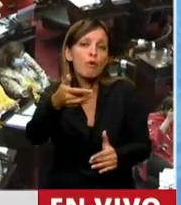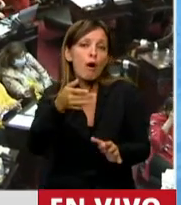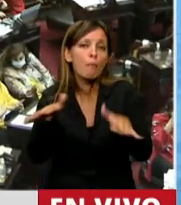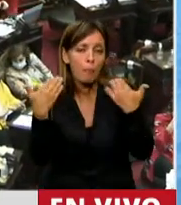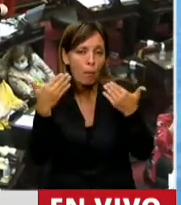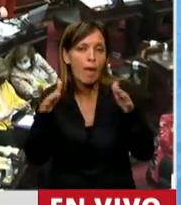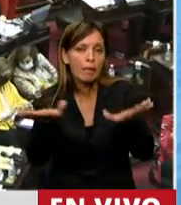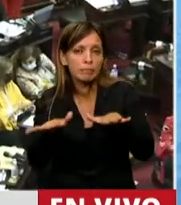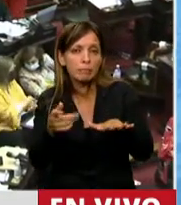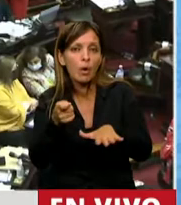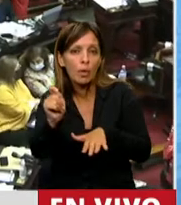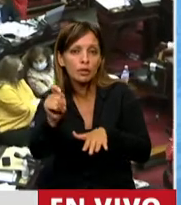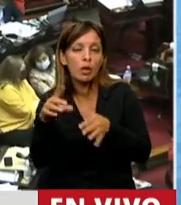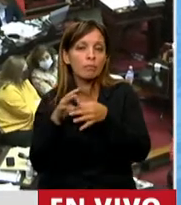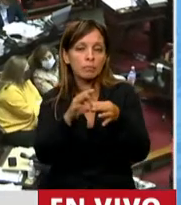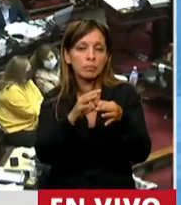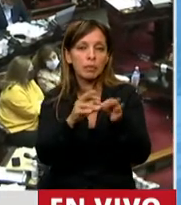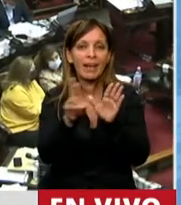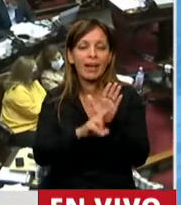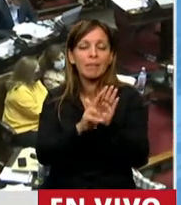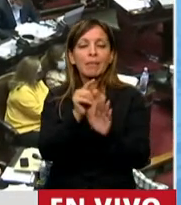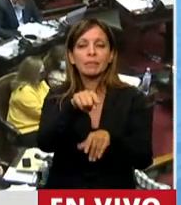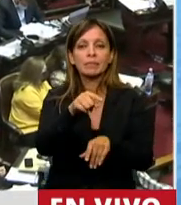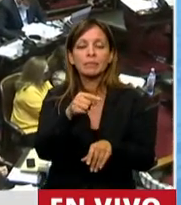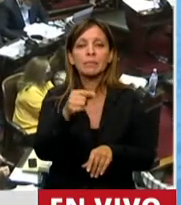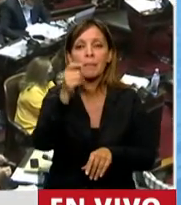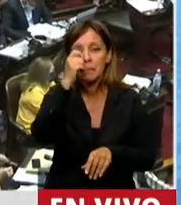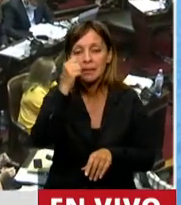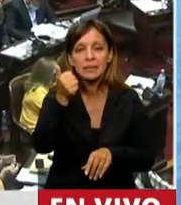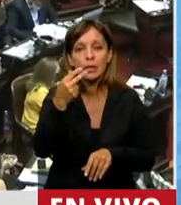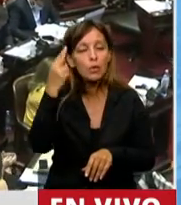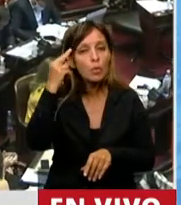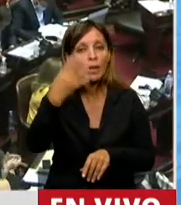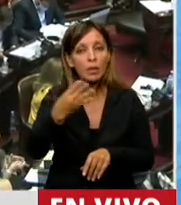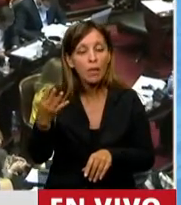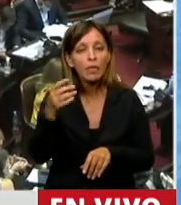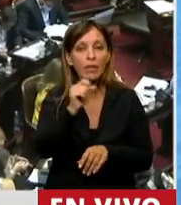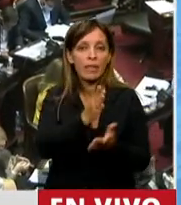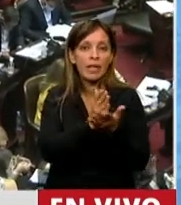están regidas por la 26.944 y bajo un régimen de derecho público.